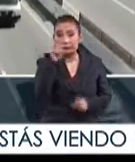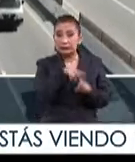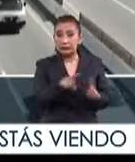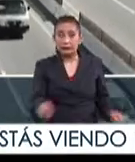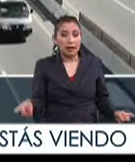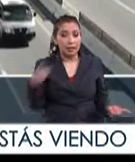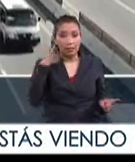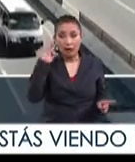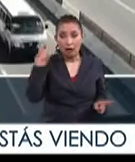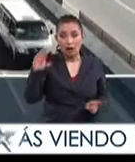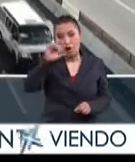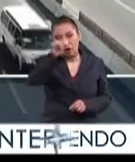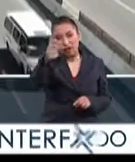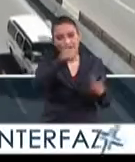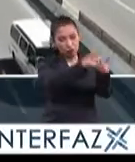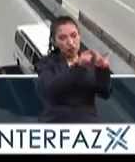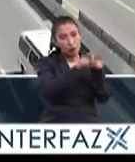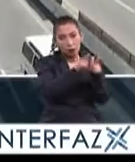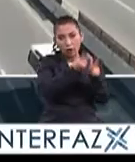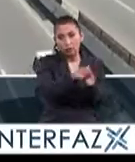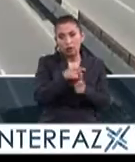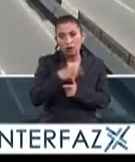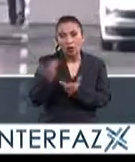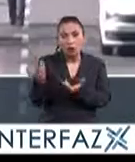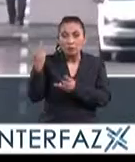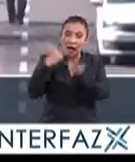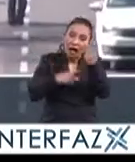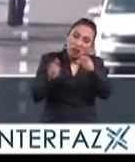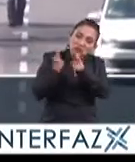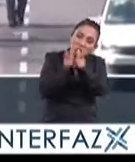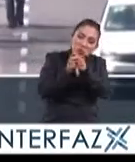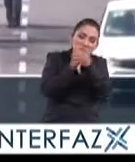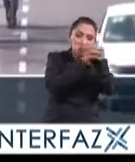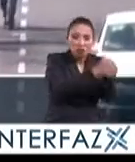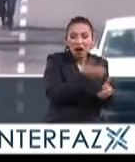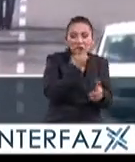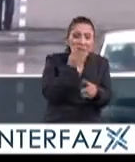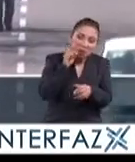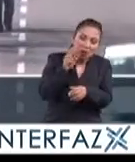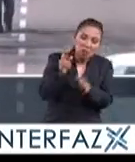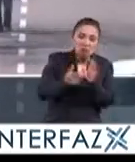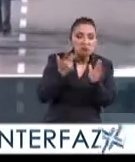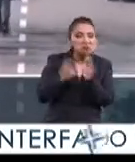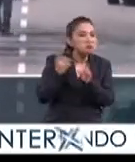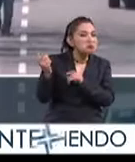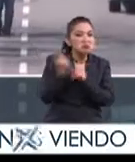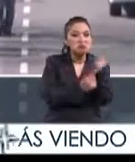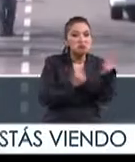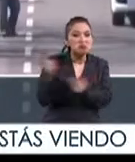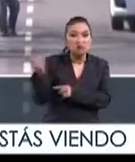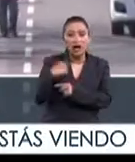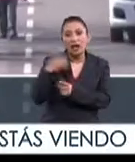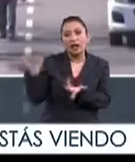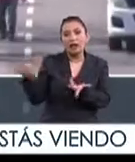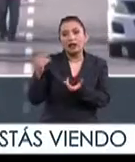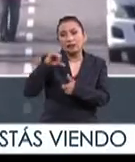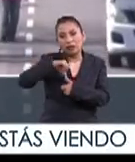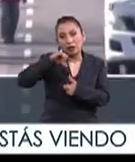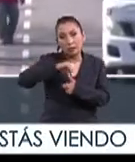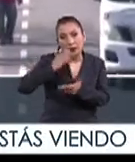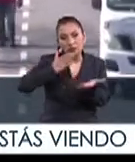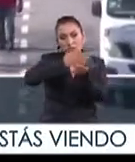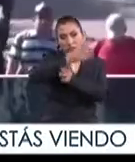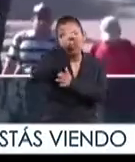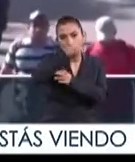differente rispetto alla soldranza caravana o rispetto al flujo que estamos acostumbrados a ver de parte de ciudadanos centroamericanos que entran